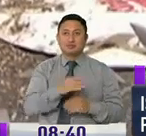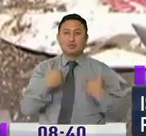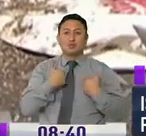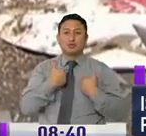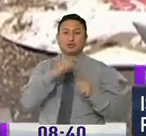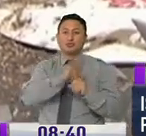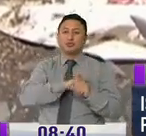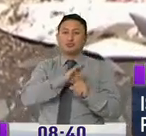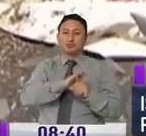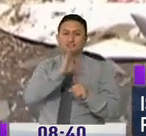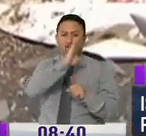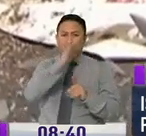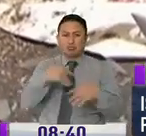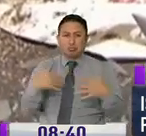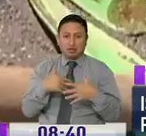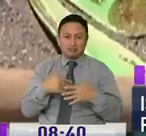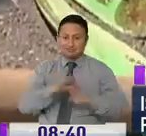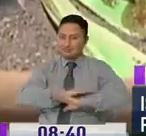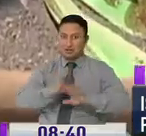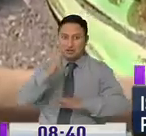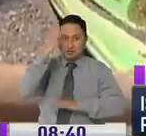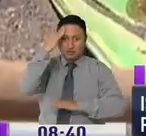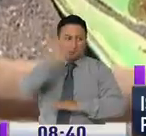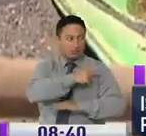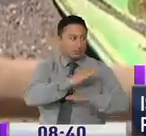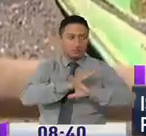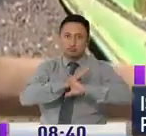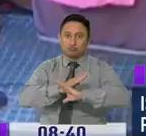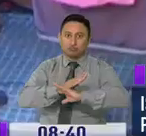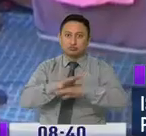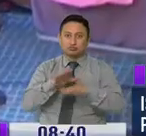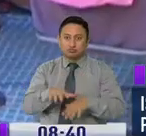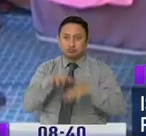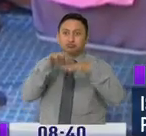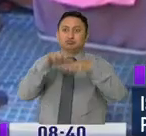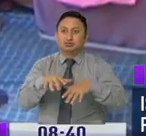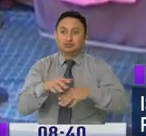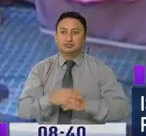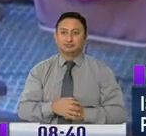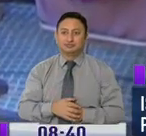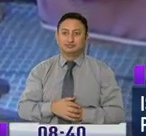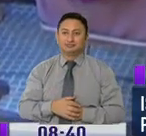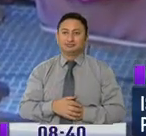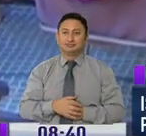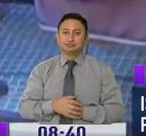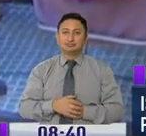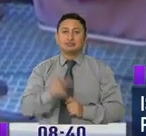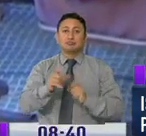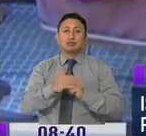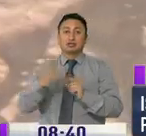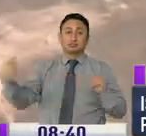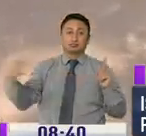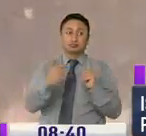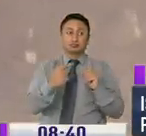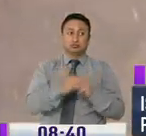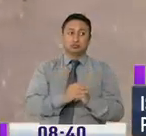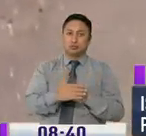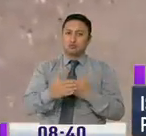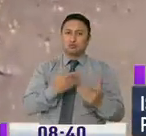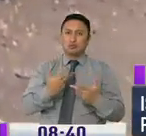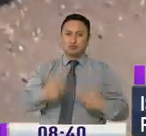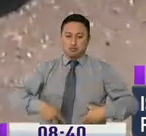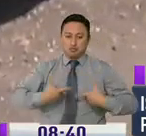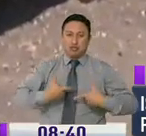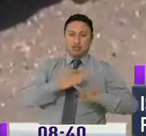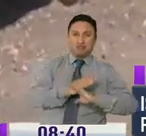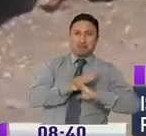animalito que nunca midió el peligro, simplemente actuó por instinto. Se lanzó en contra de quienes atacaban a su amo hasta dar su propia